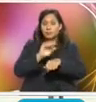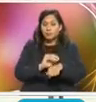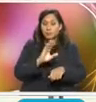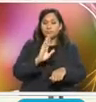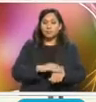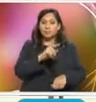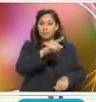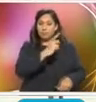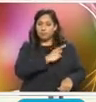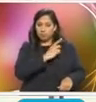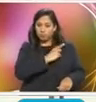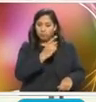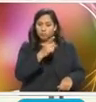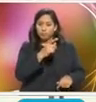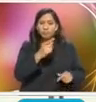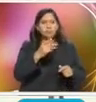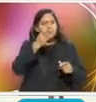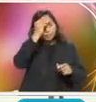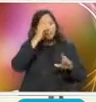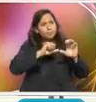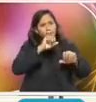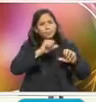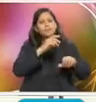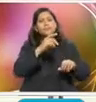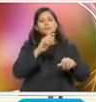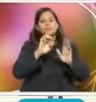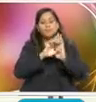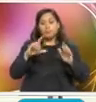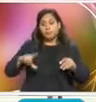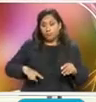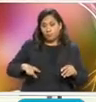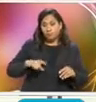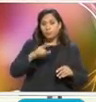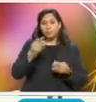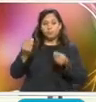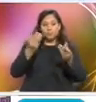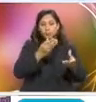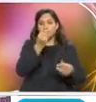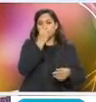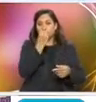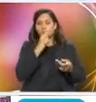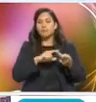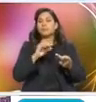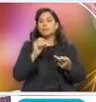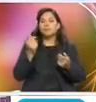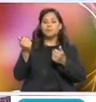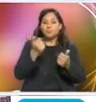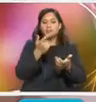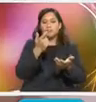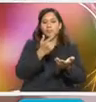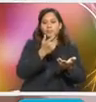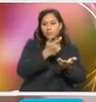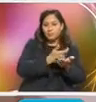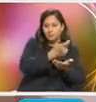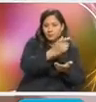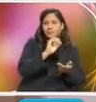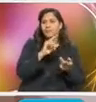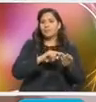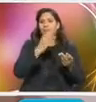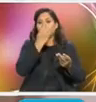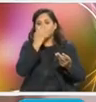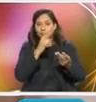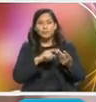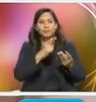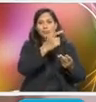mayor autosuficiencia en las personas para que la dependencia, por ejemplo, de los subsidios o de los ingresos que no son algo que